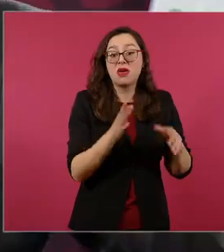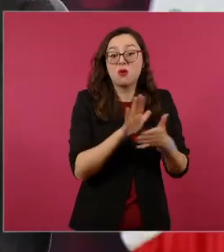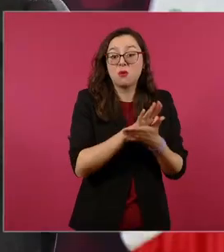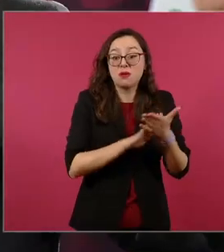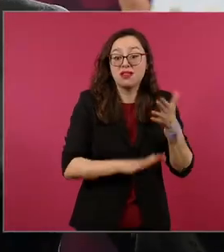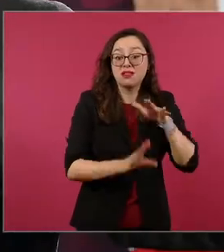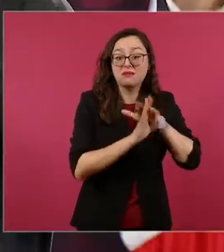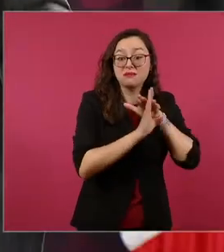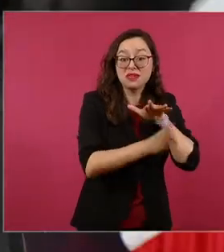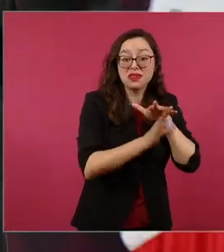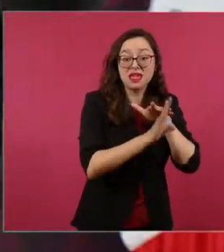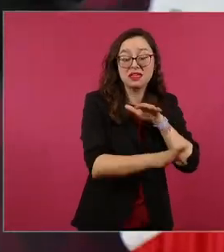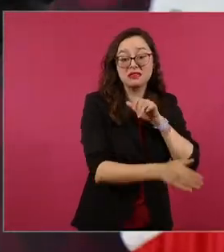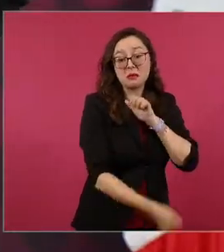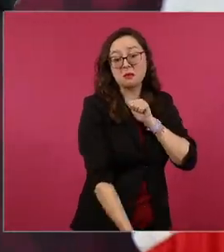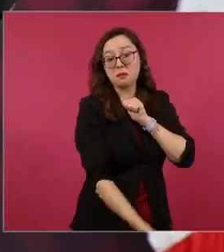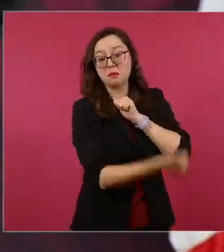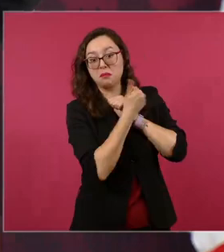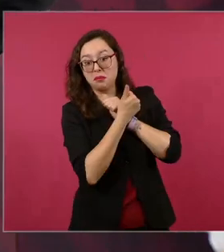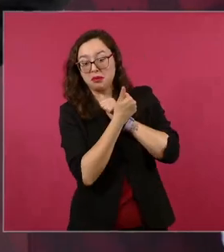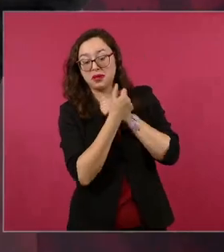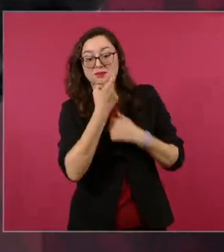que en San Quintín,